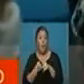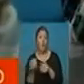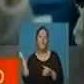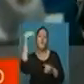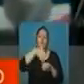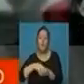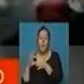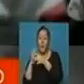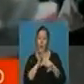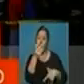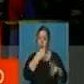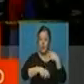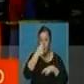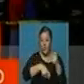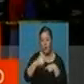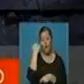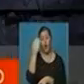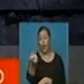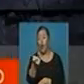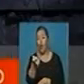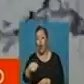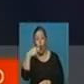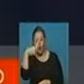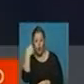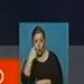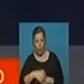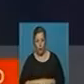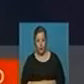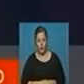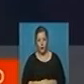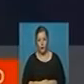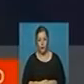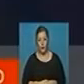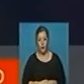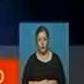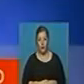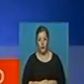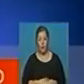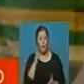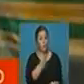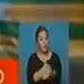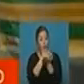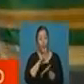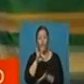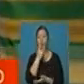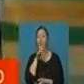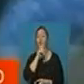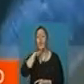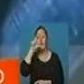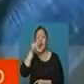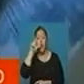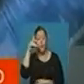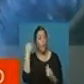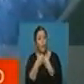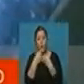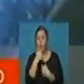presuntamente vinculados al tráfico y consumo de estupefacientes. La mano dura de Duterte recibió numerosas